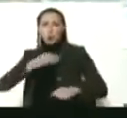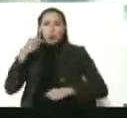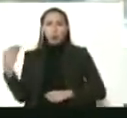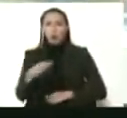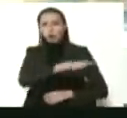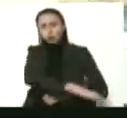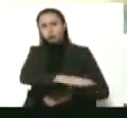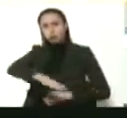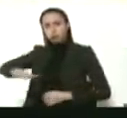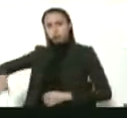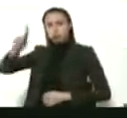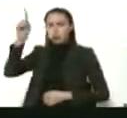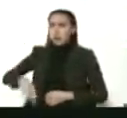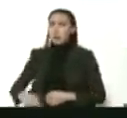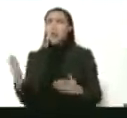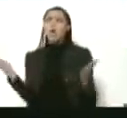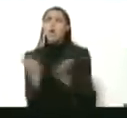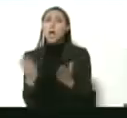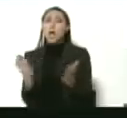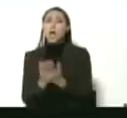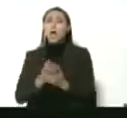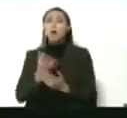niñas, las escuelas del país,